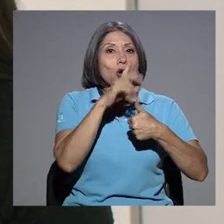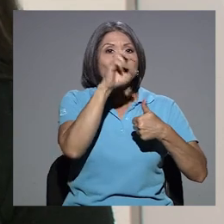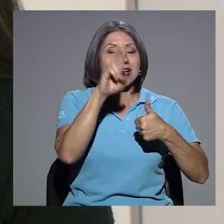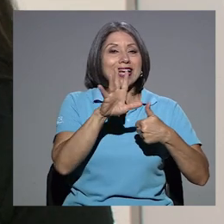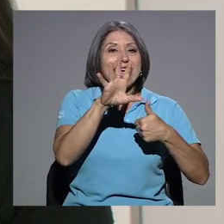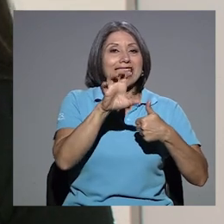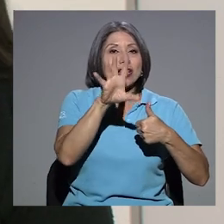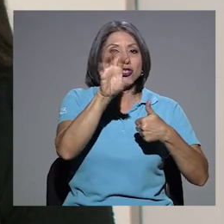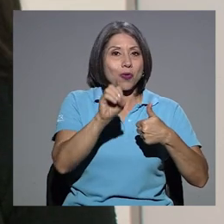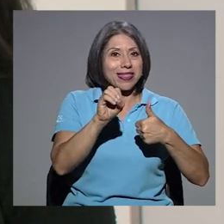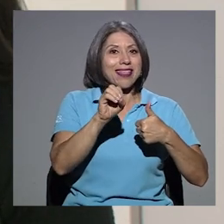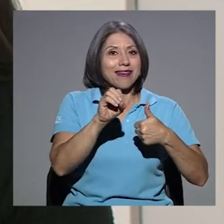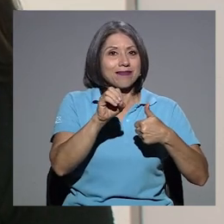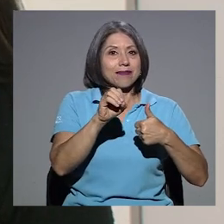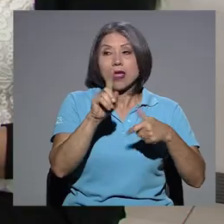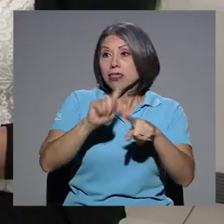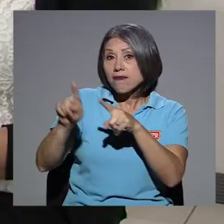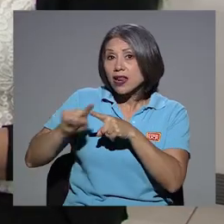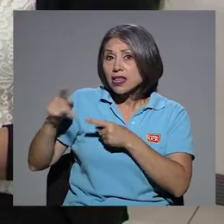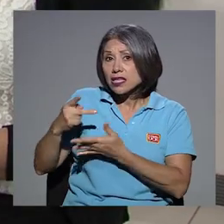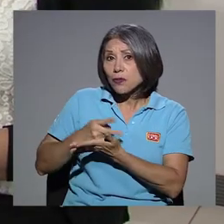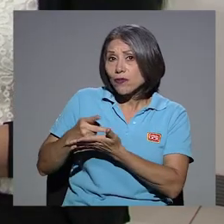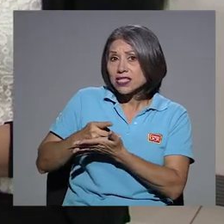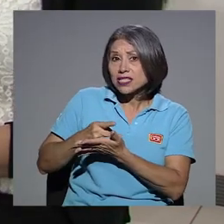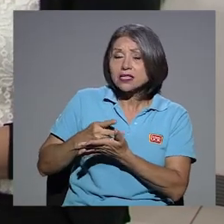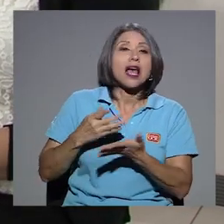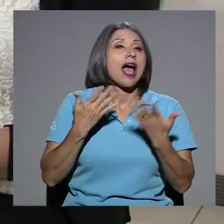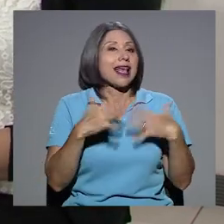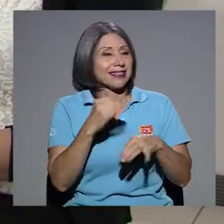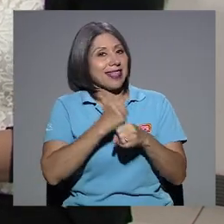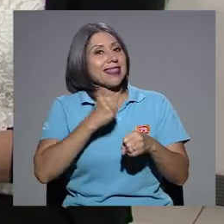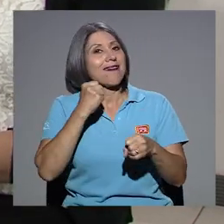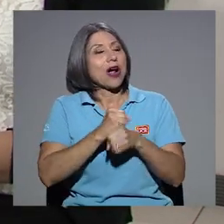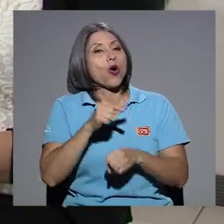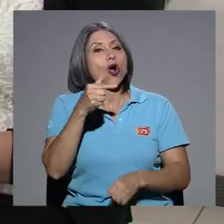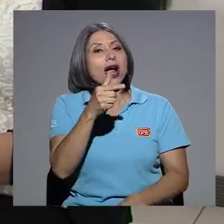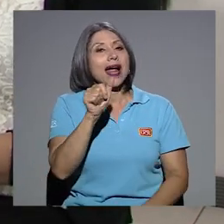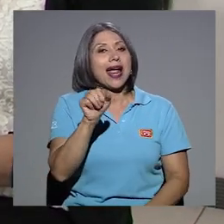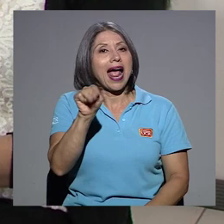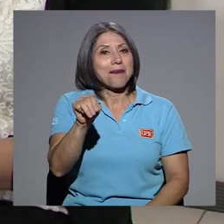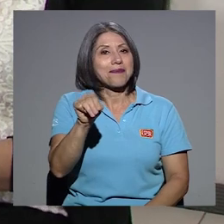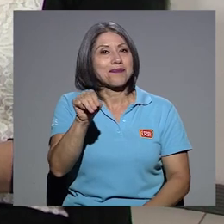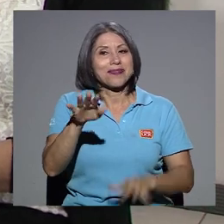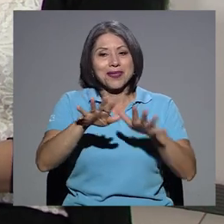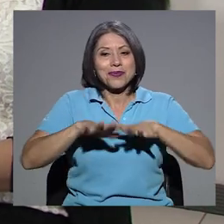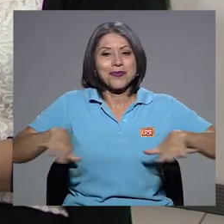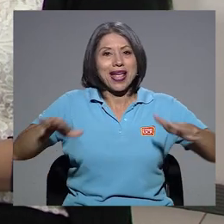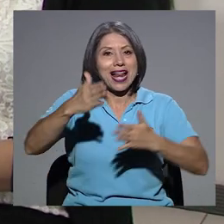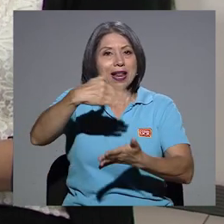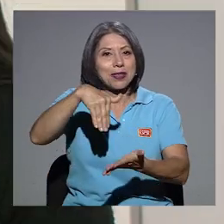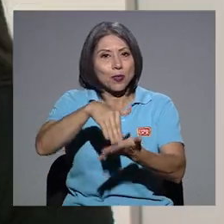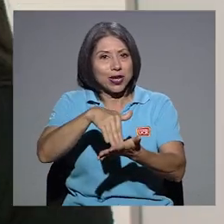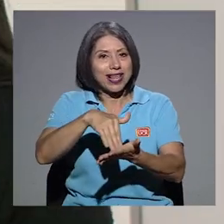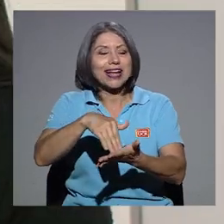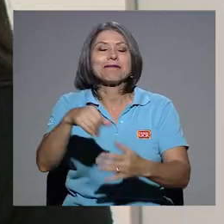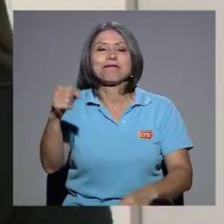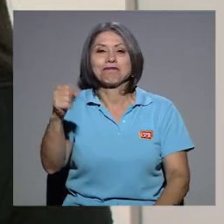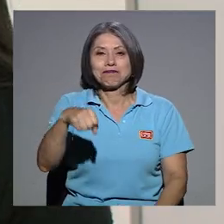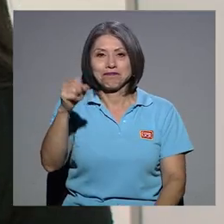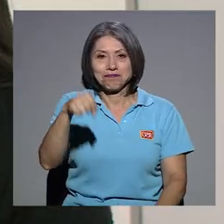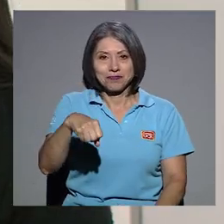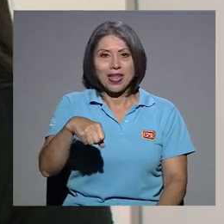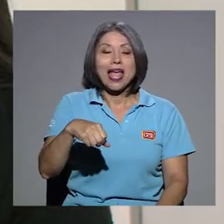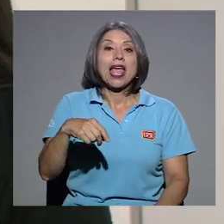personas en Costa Rica. Uh-huh. ¿En las, diferentes provincias? Perdón, se trabajó en el GAM. Ok, en el área metropolitana. Sí. Okay. Exacto. Uh-huh.